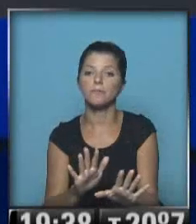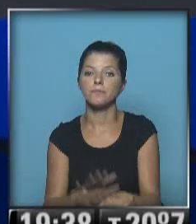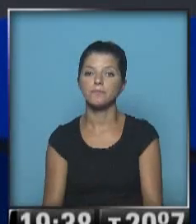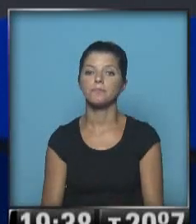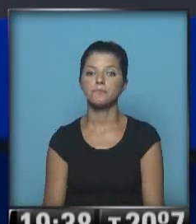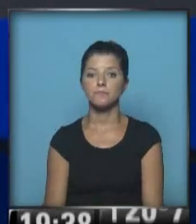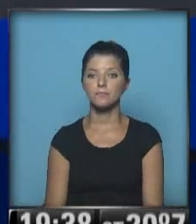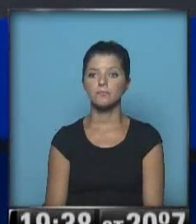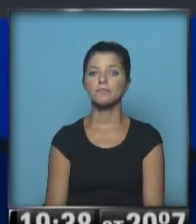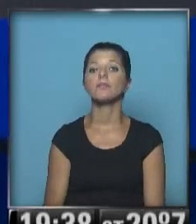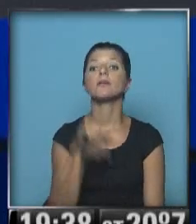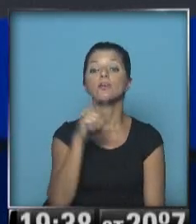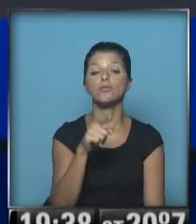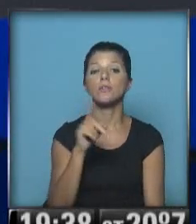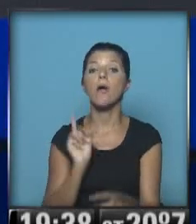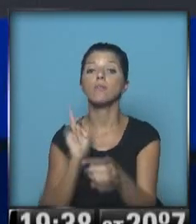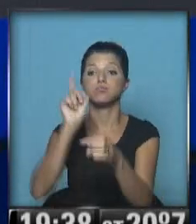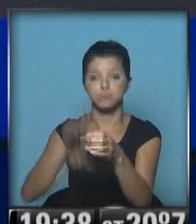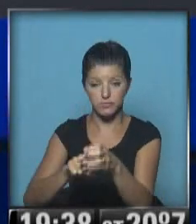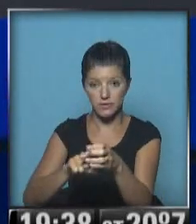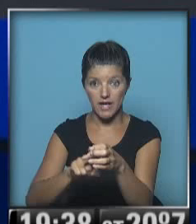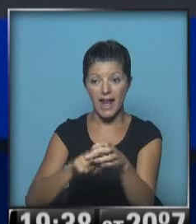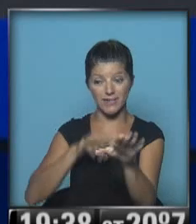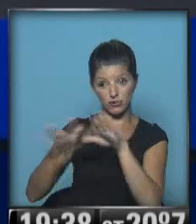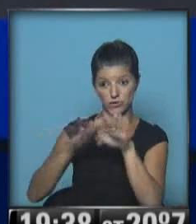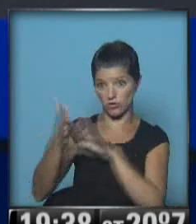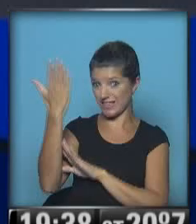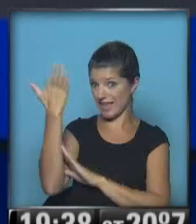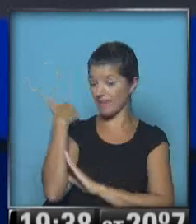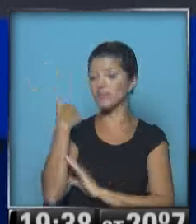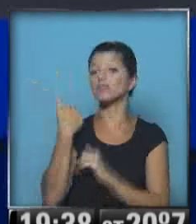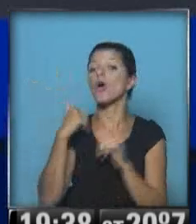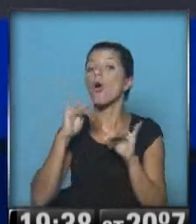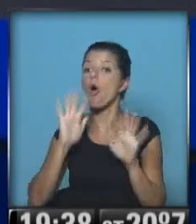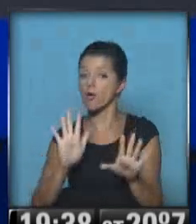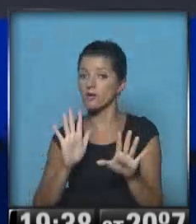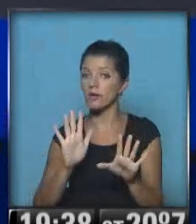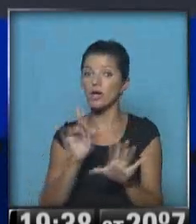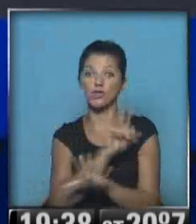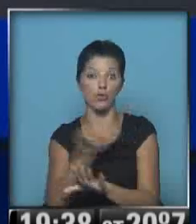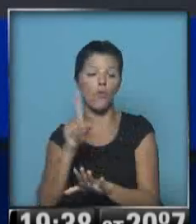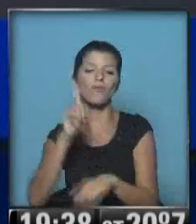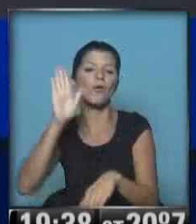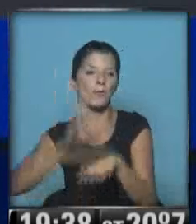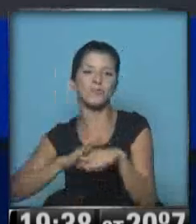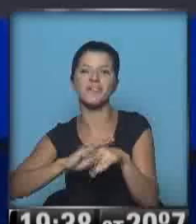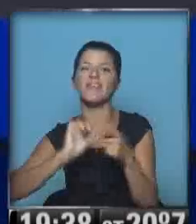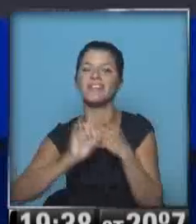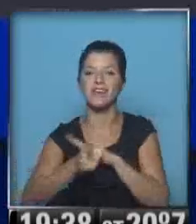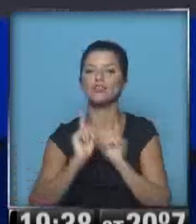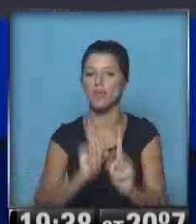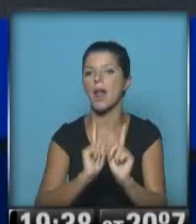tuvo mucho que ver con las cosas que pas en ese momento aunque no fueron los ejecutores directos de esas